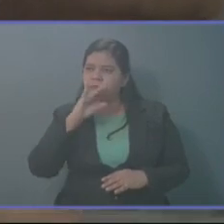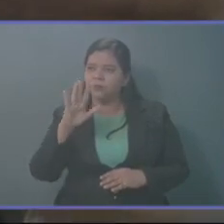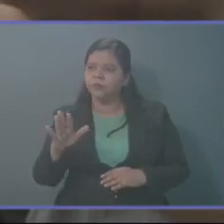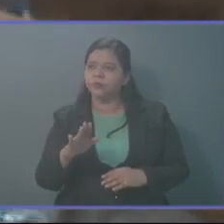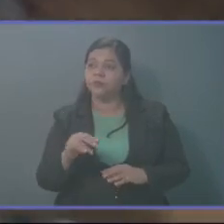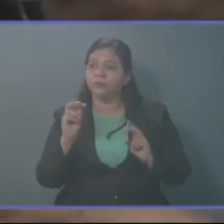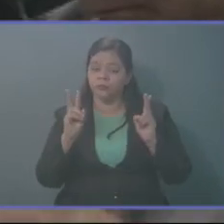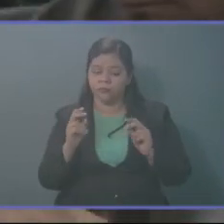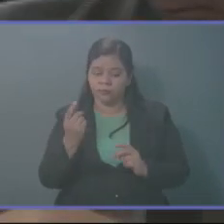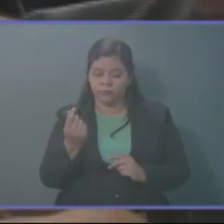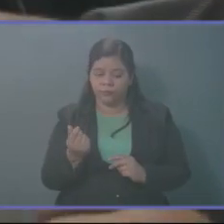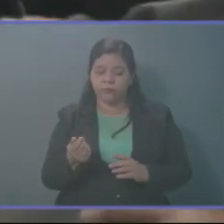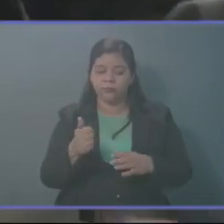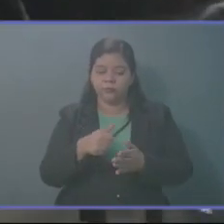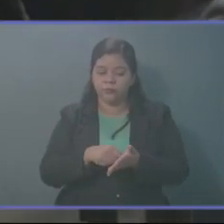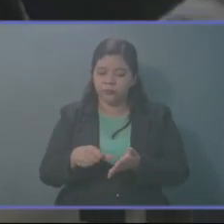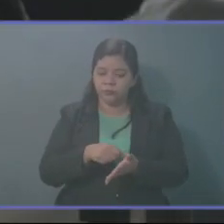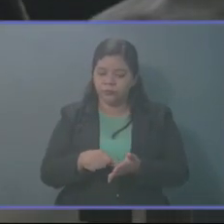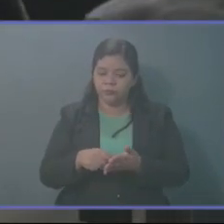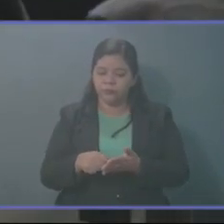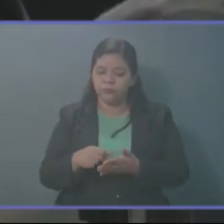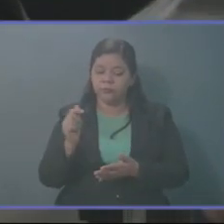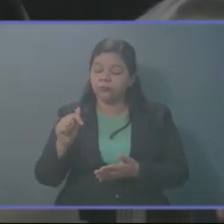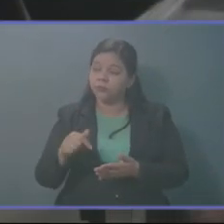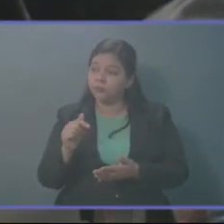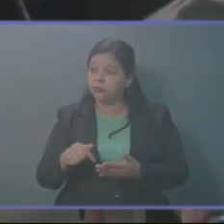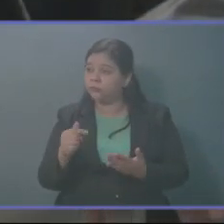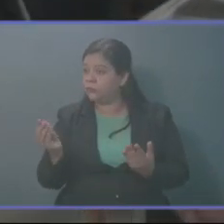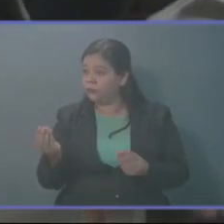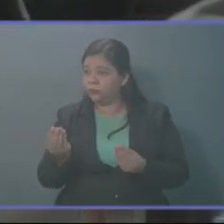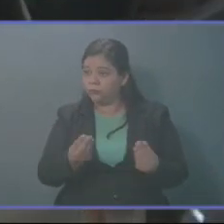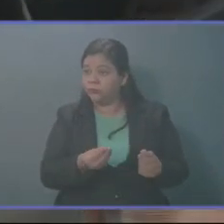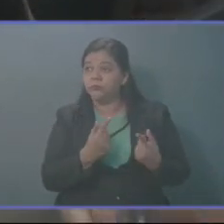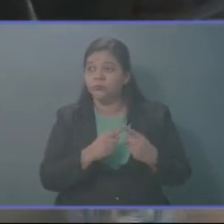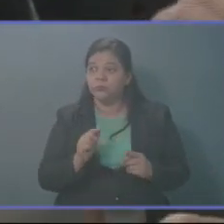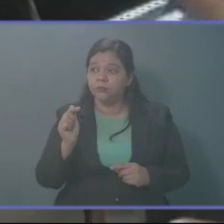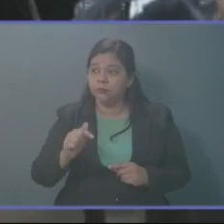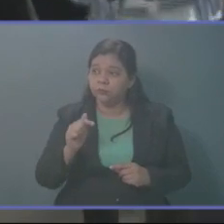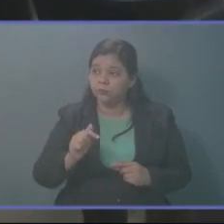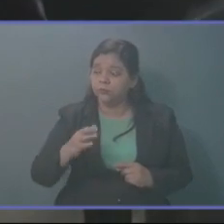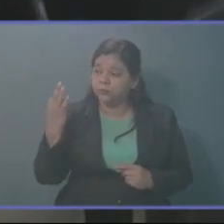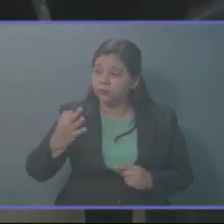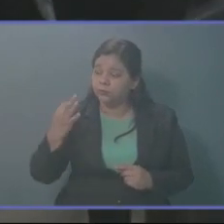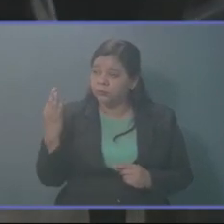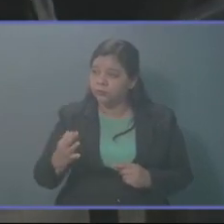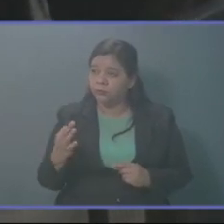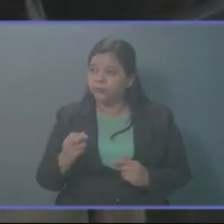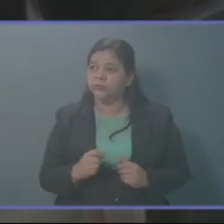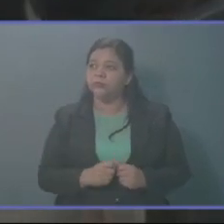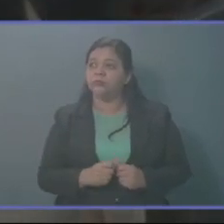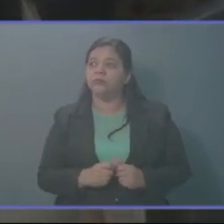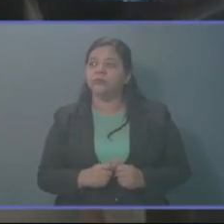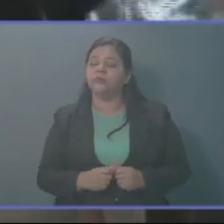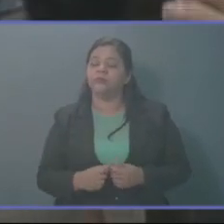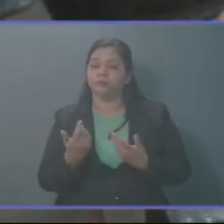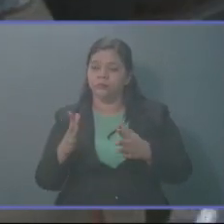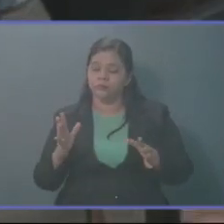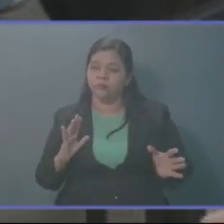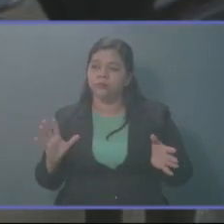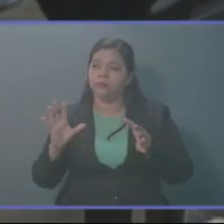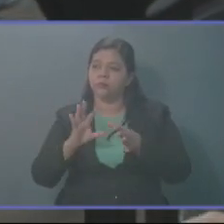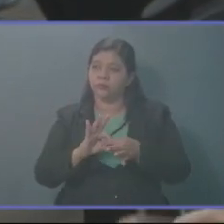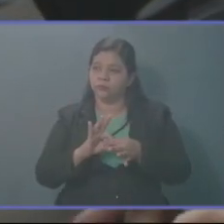los recursos que a las alcaldías todavía no le han llegado, pero eso requiere también, eso tiene que ver